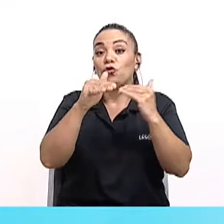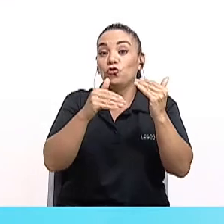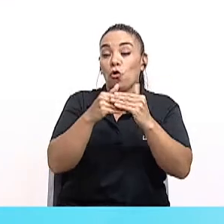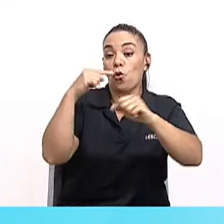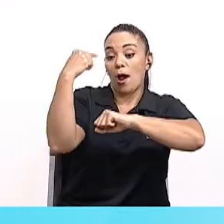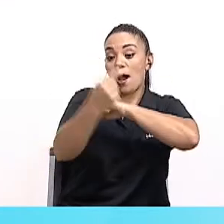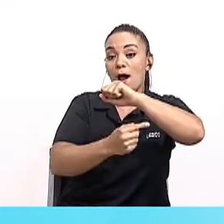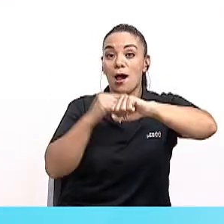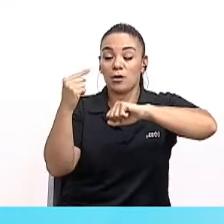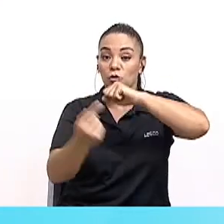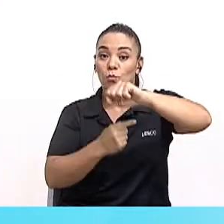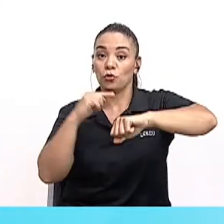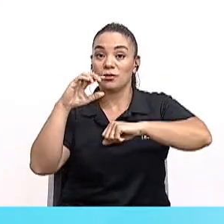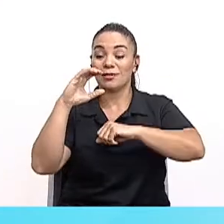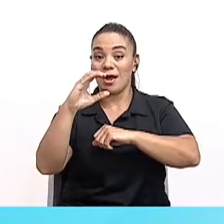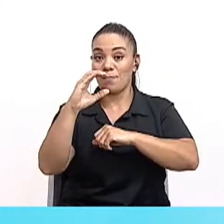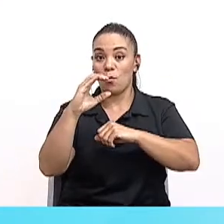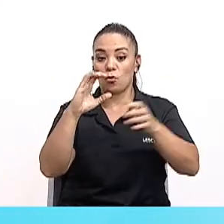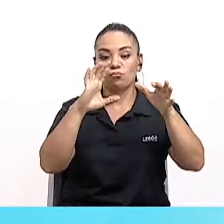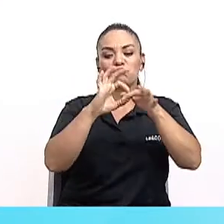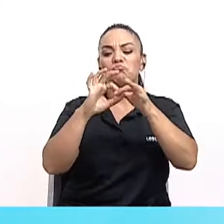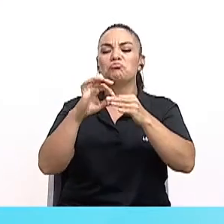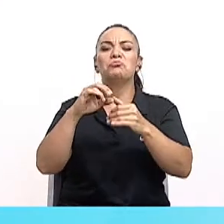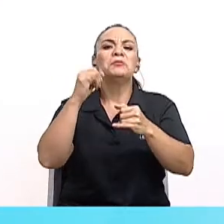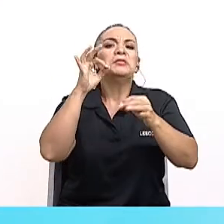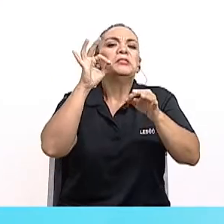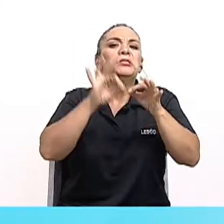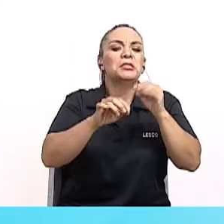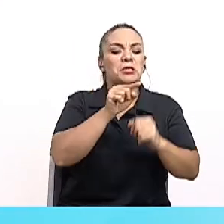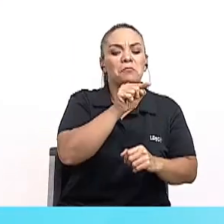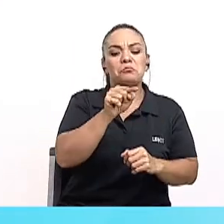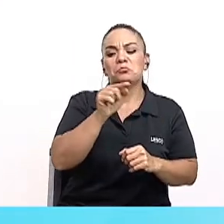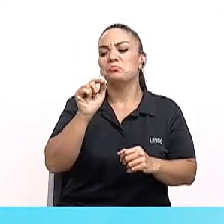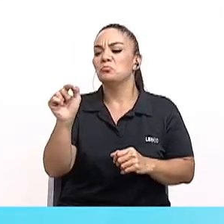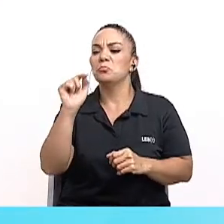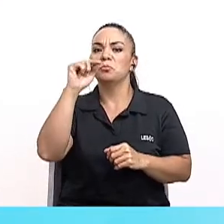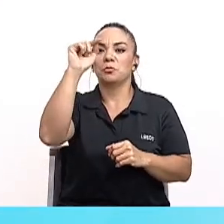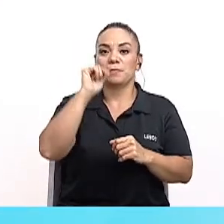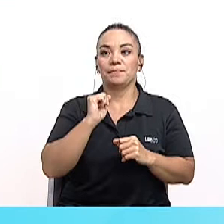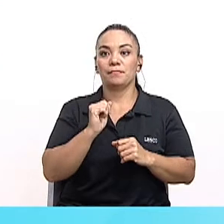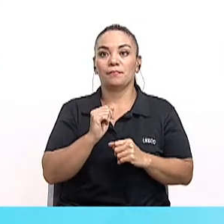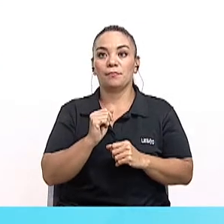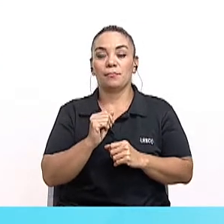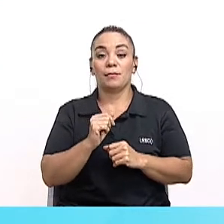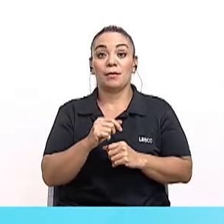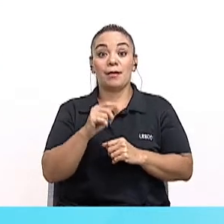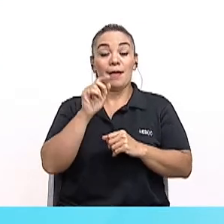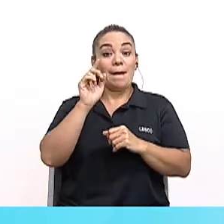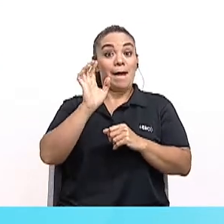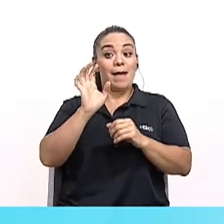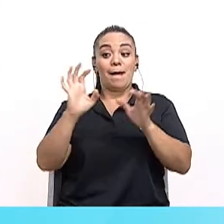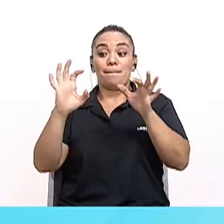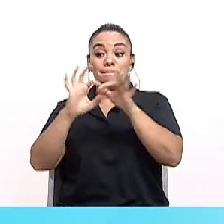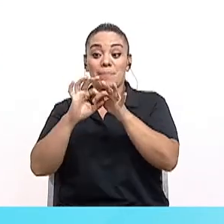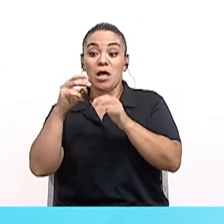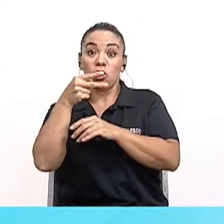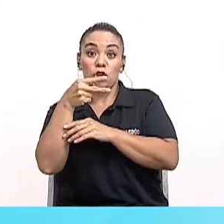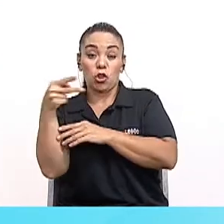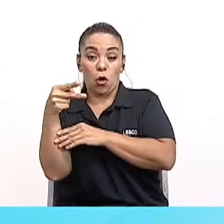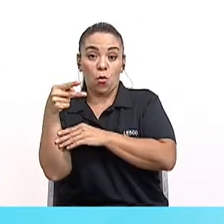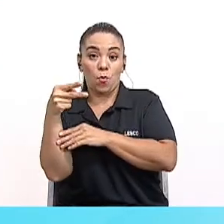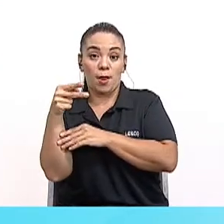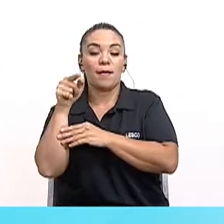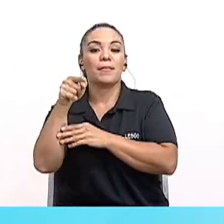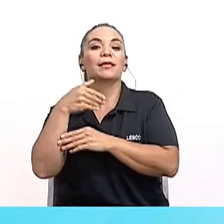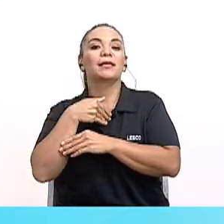átomos de carbono se enlazan de forma sencilla. Si tengo por lo menos un enlace doble, voy a tener una hibridación